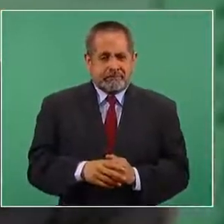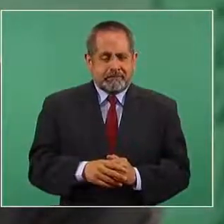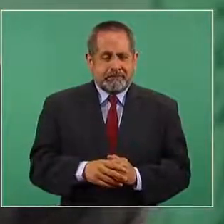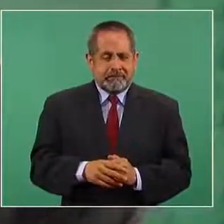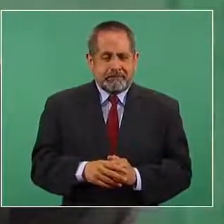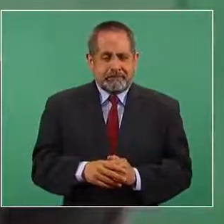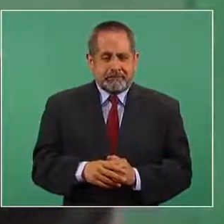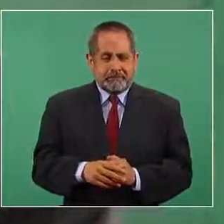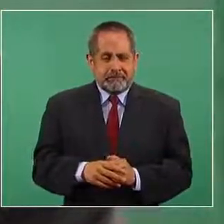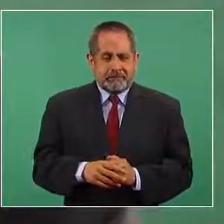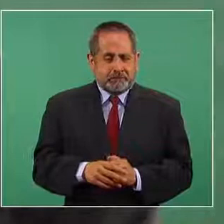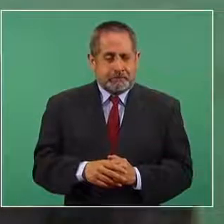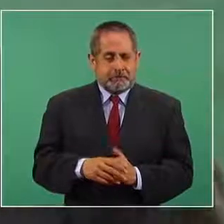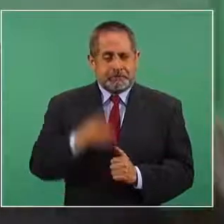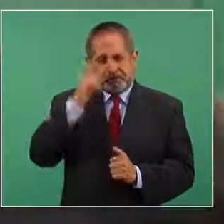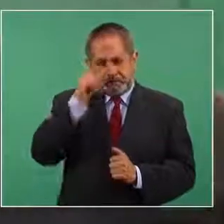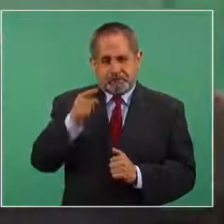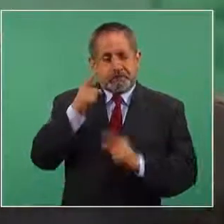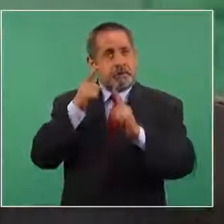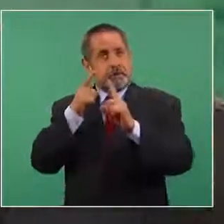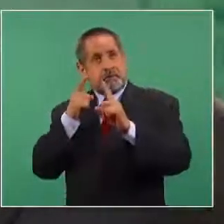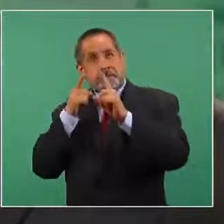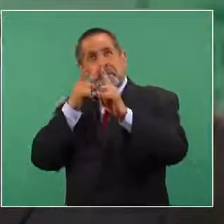el fin no